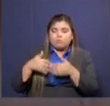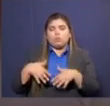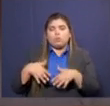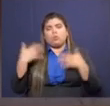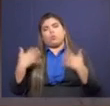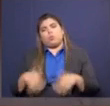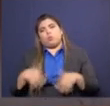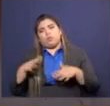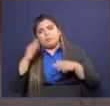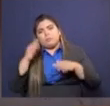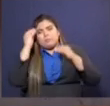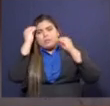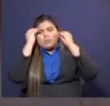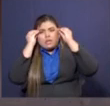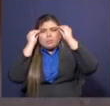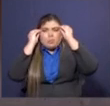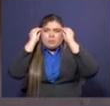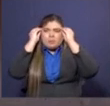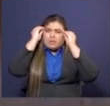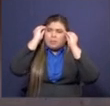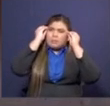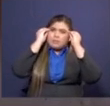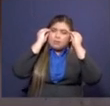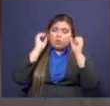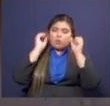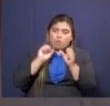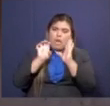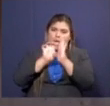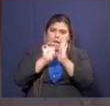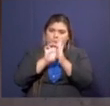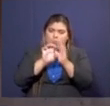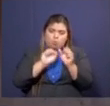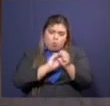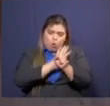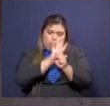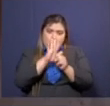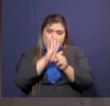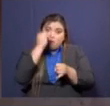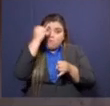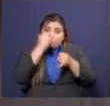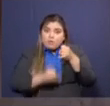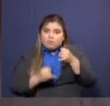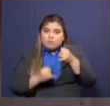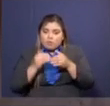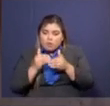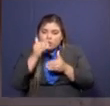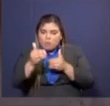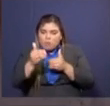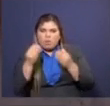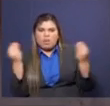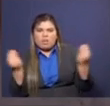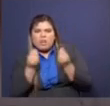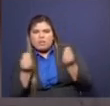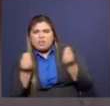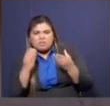obligan a pensar en el país después de la pandemia. No hay otra